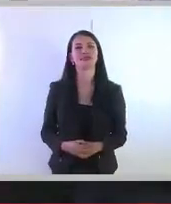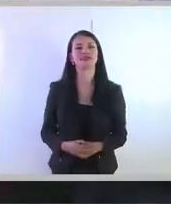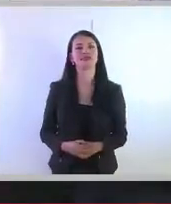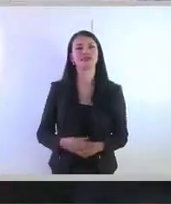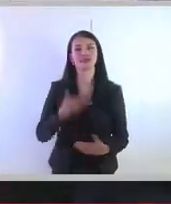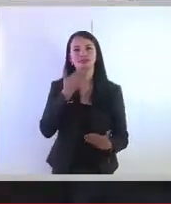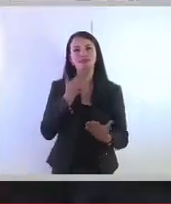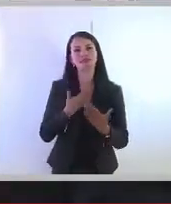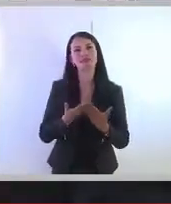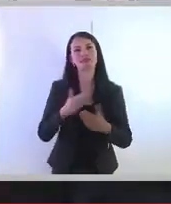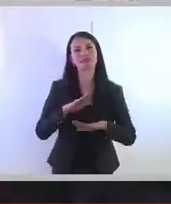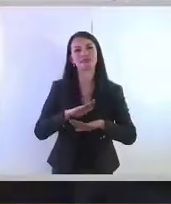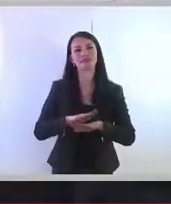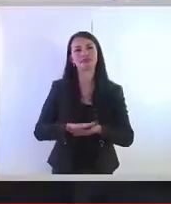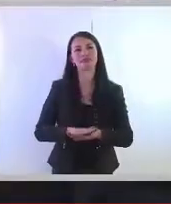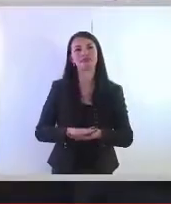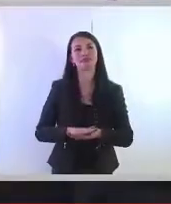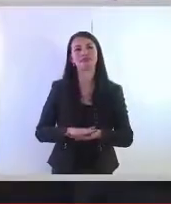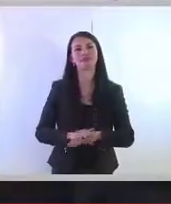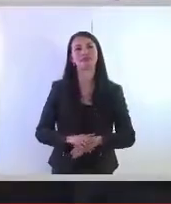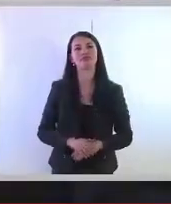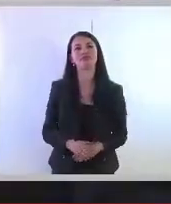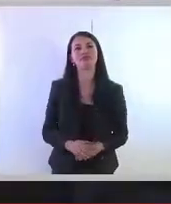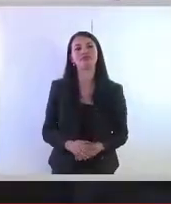Muy buenas tardes.